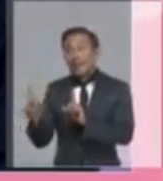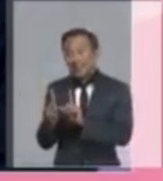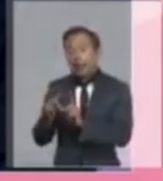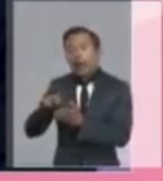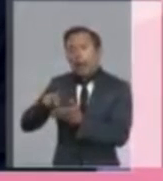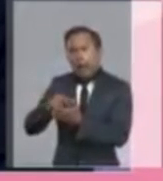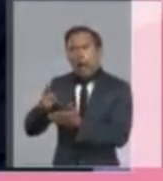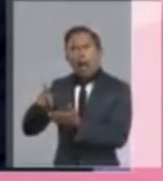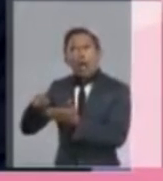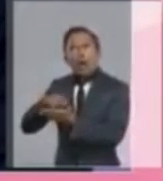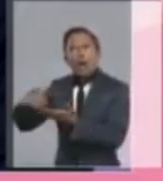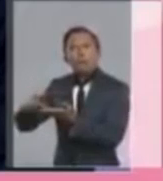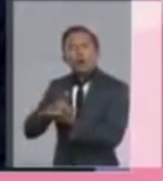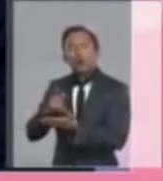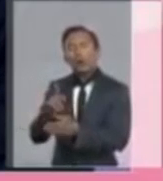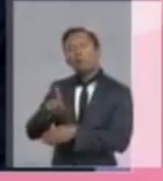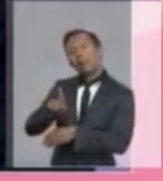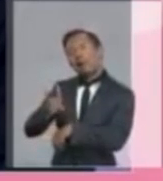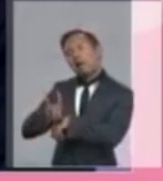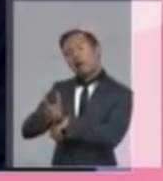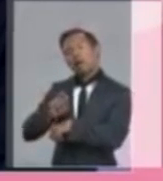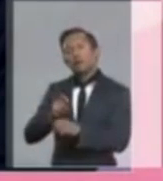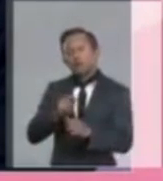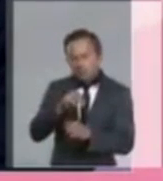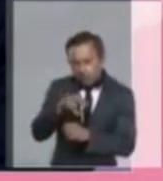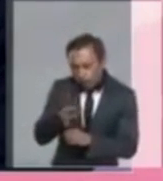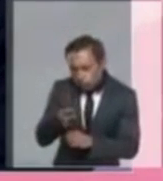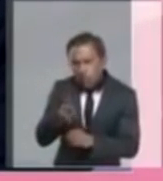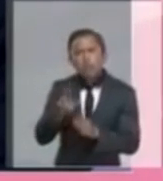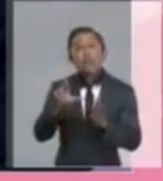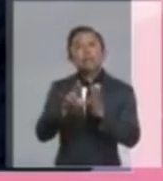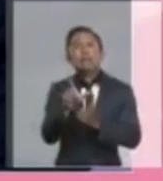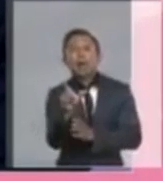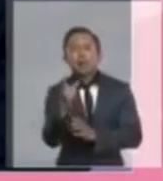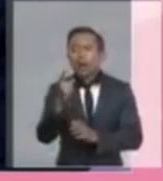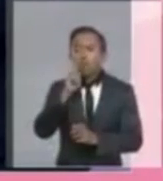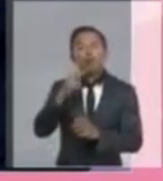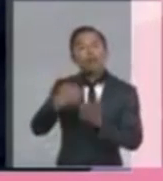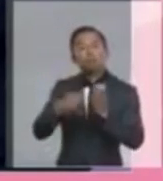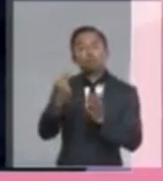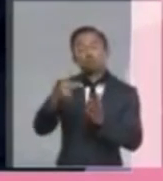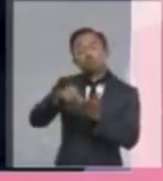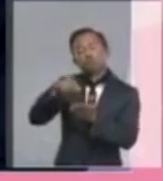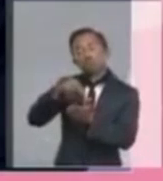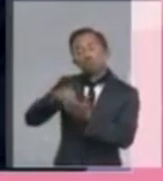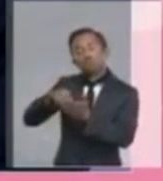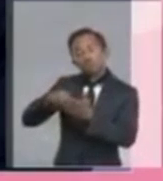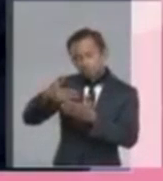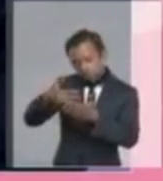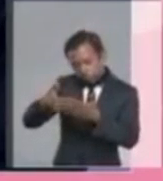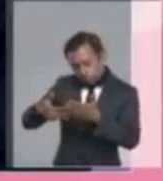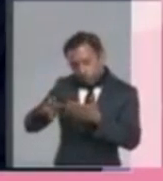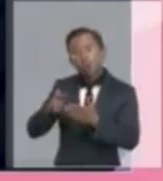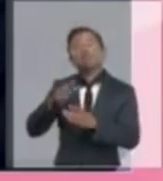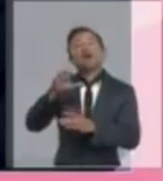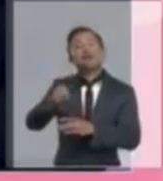credenciales alteradas, duplicadas, para conseguir el número de apoyos que requería para hacer en la boleta. Llamar a eso travesuras, desde